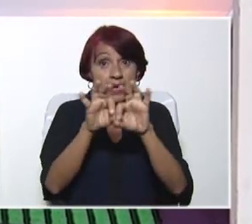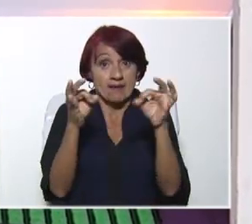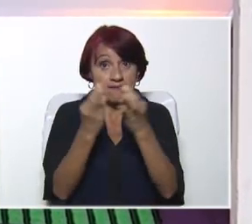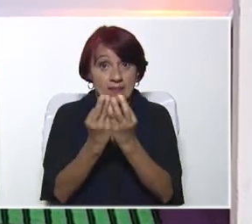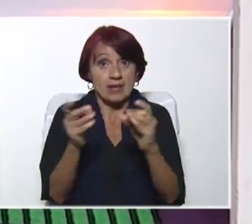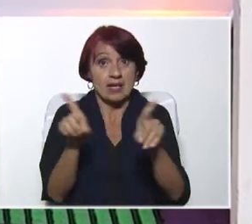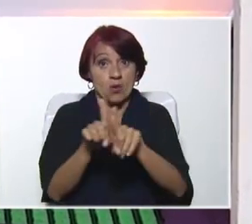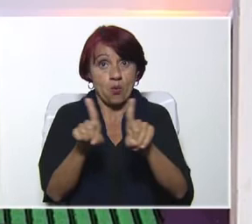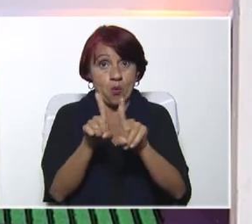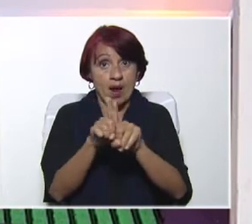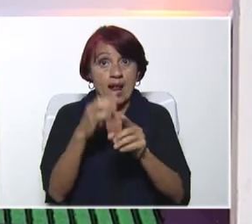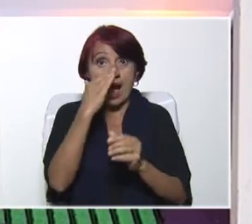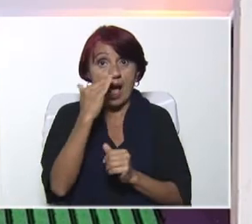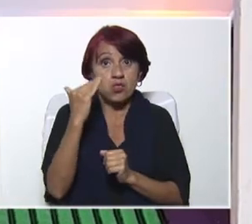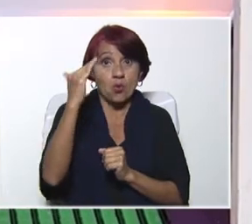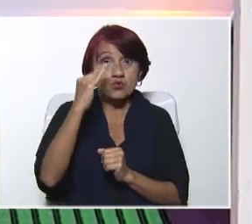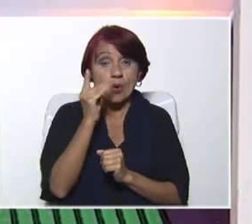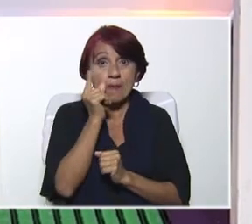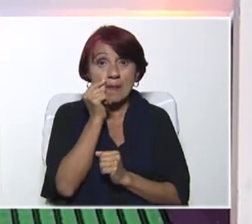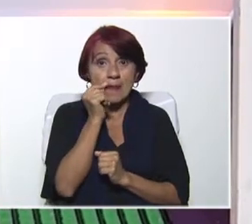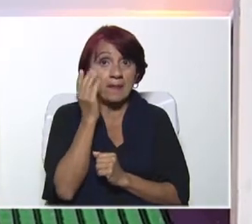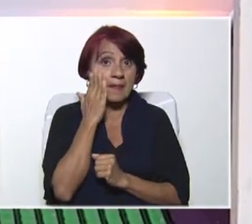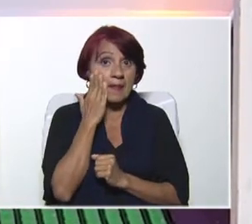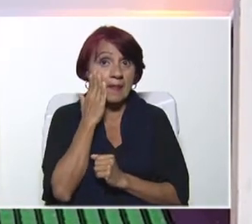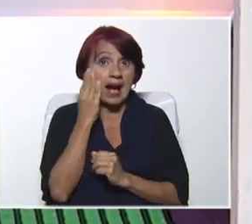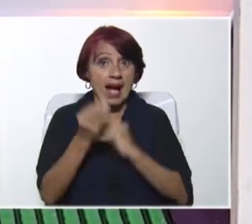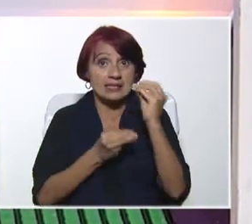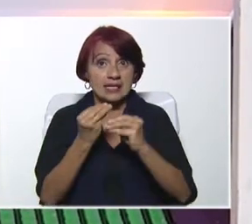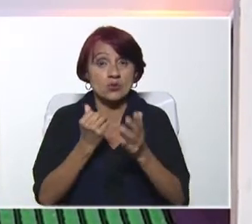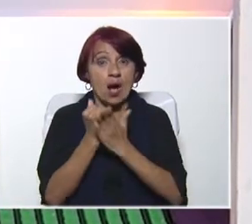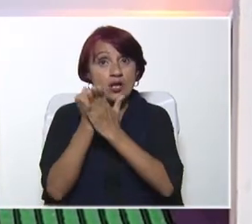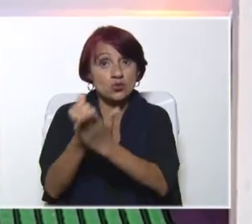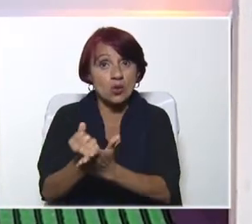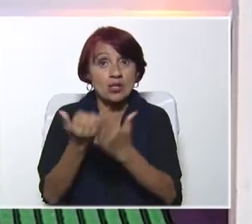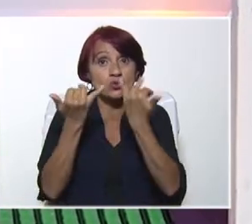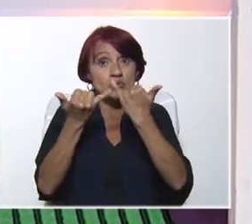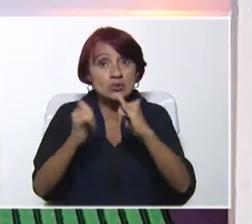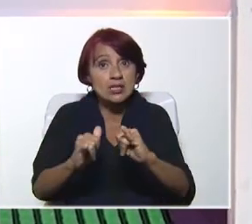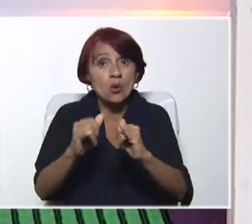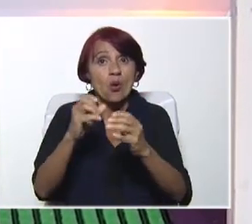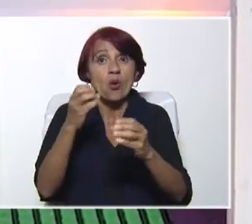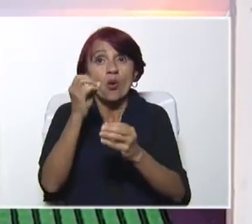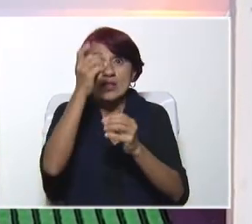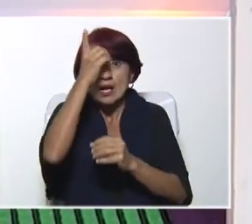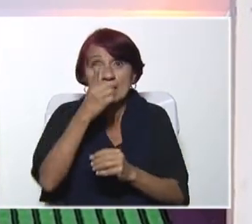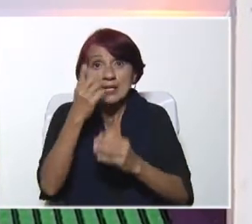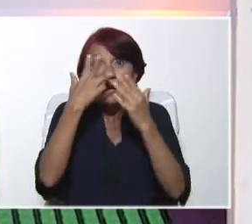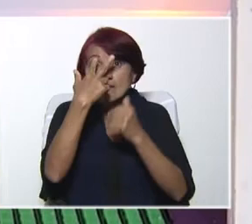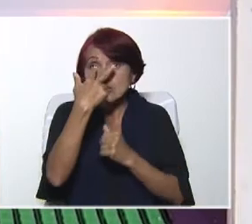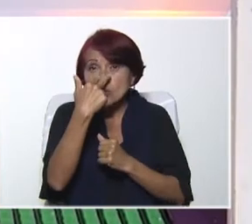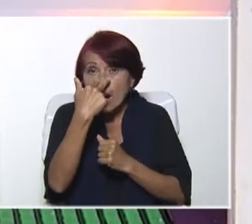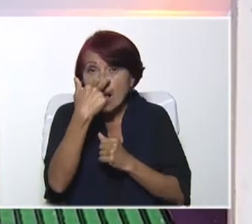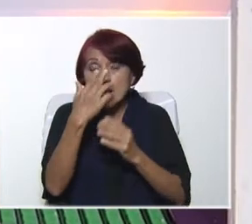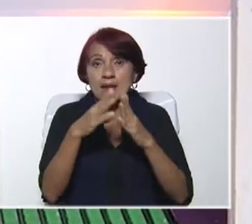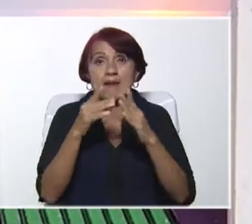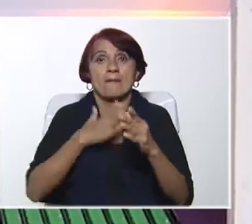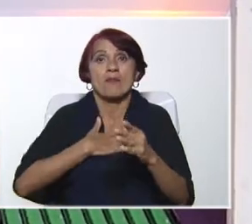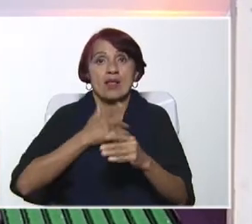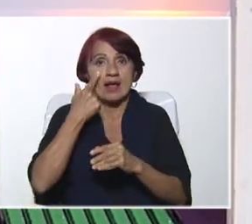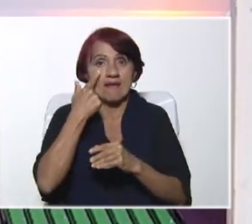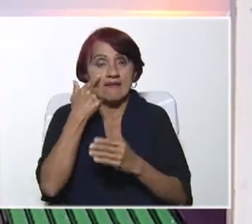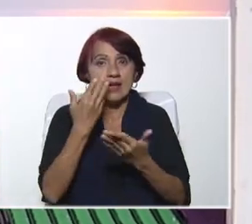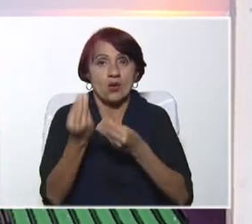en casa, el adulto, el acompañante que está realizando ese ejercicio con nuestro estudiante pueda comprender lo que él está